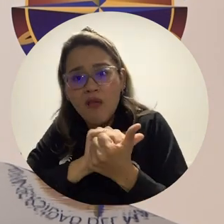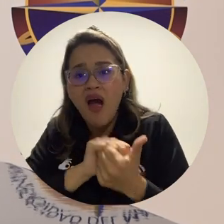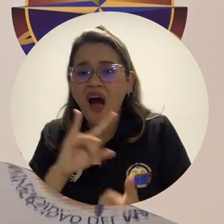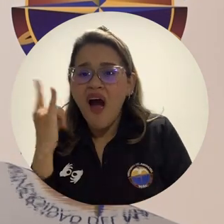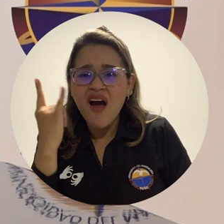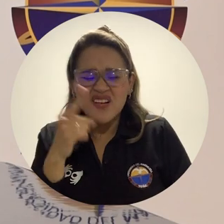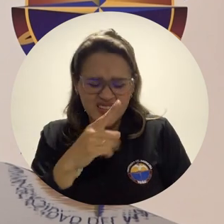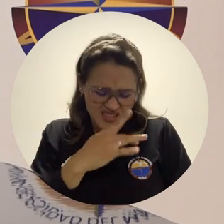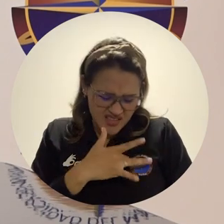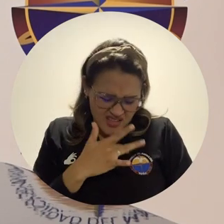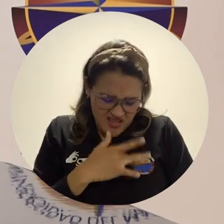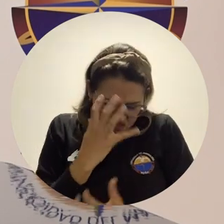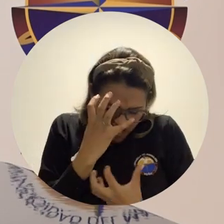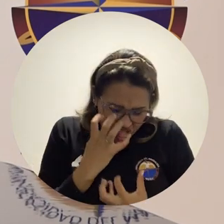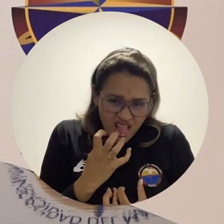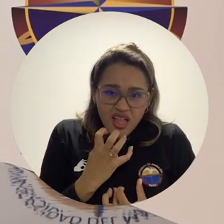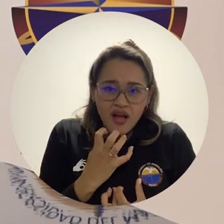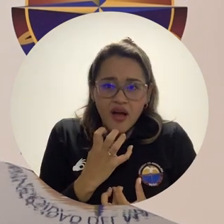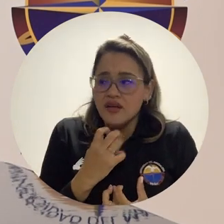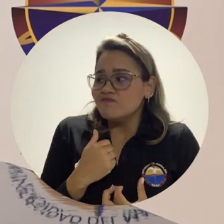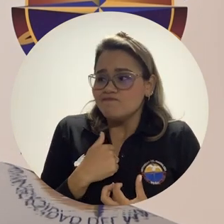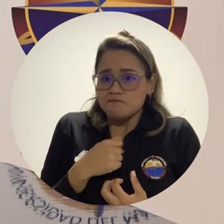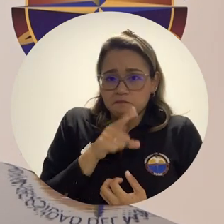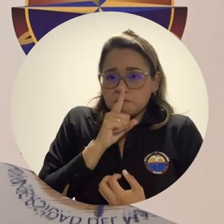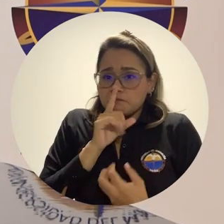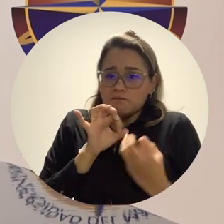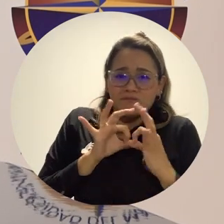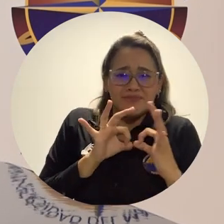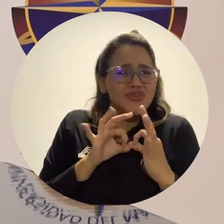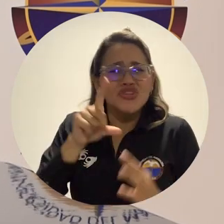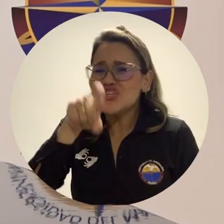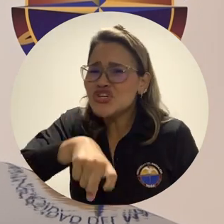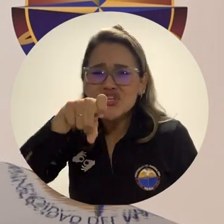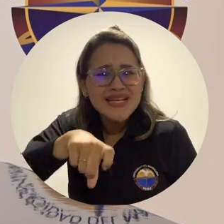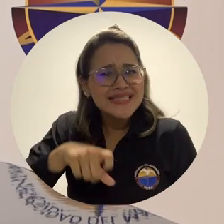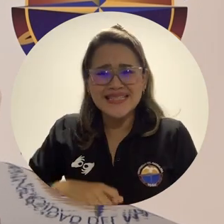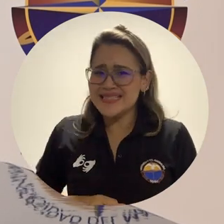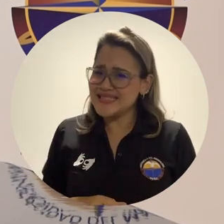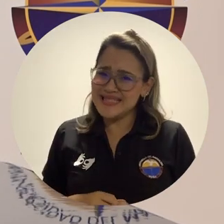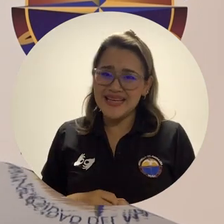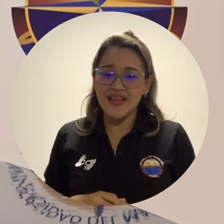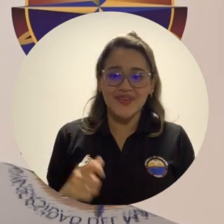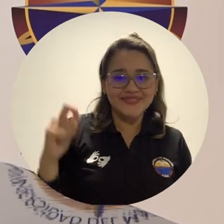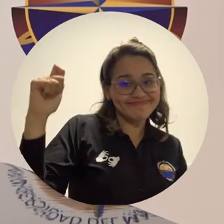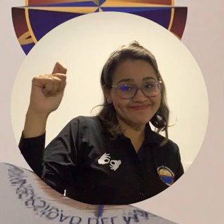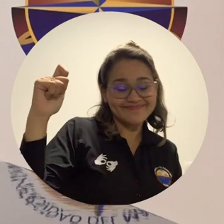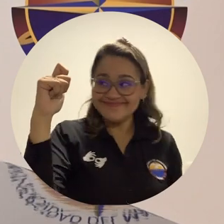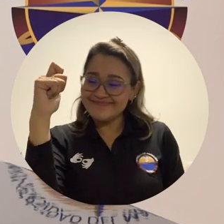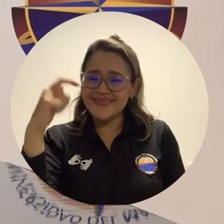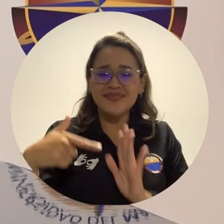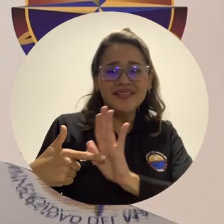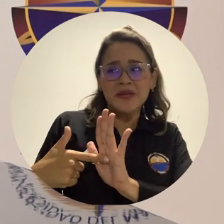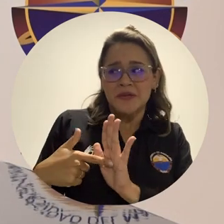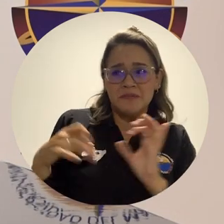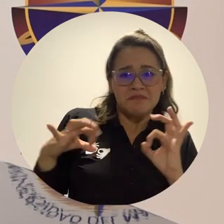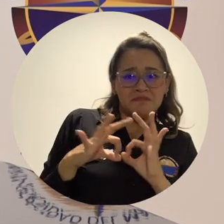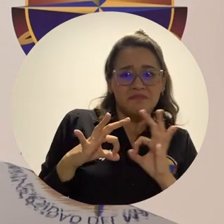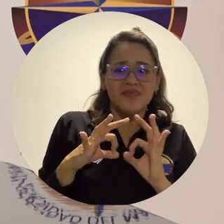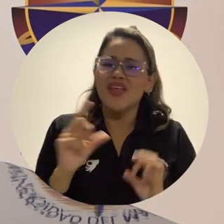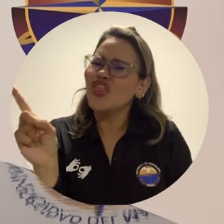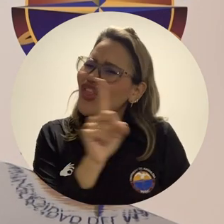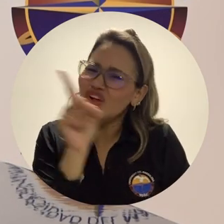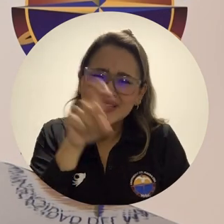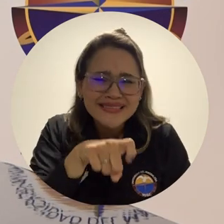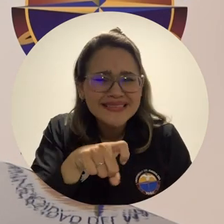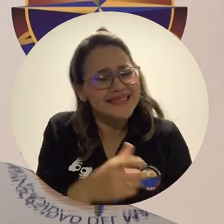pena vivirla, que no están solos, que si están deprimidos tienen que buscar ayuda, que no tienen que enmascarar en una falsa sonrisa ni en una pose